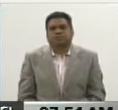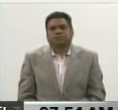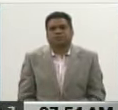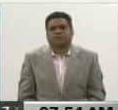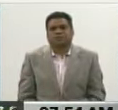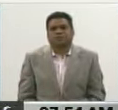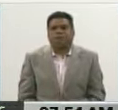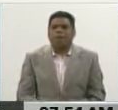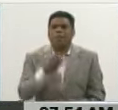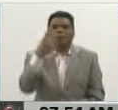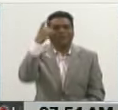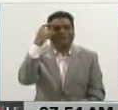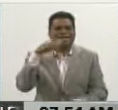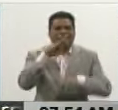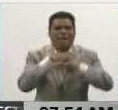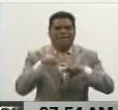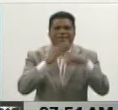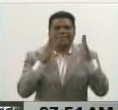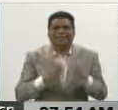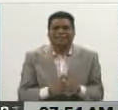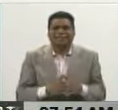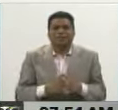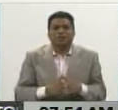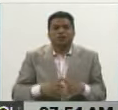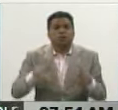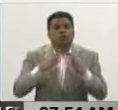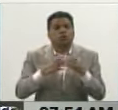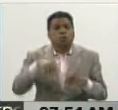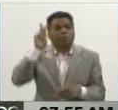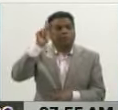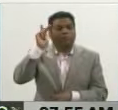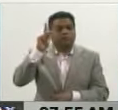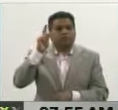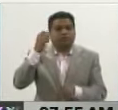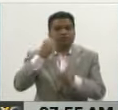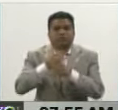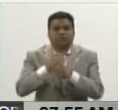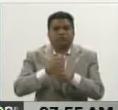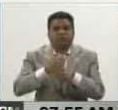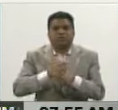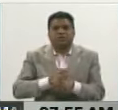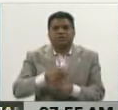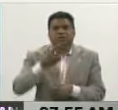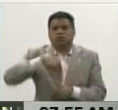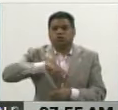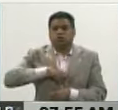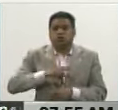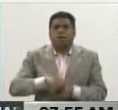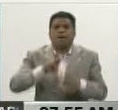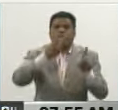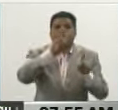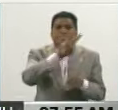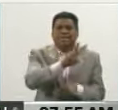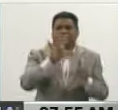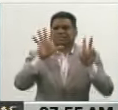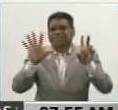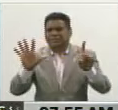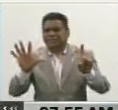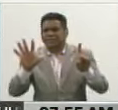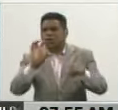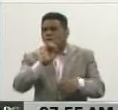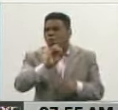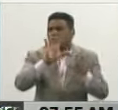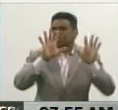Buen día, ministro. El personal docente, administrativo y obrero, ¿debemos incorporarnos el 16 o el 26? Todos a partir del